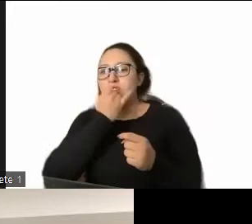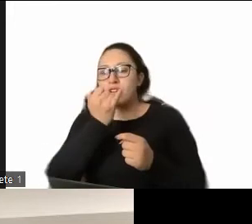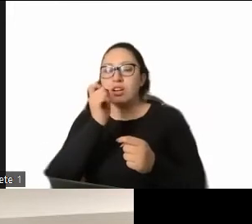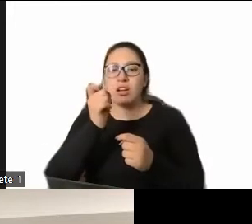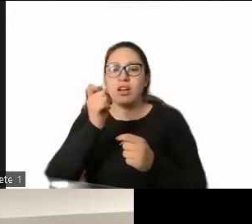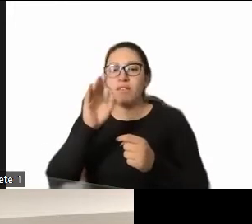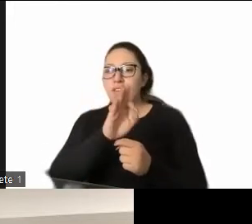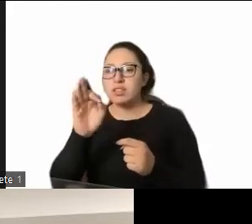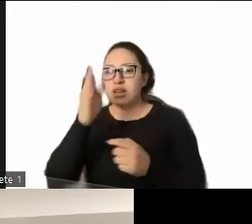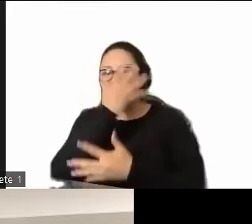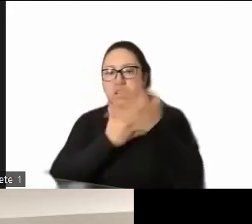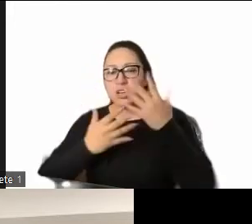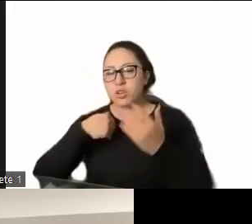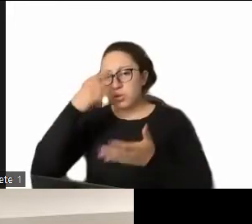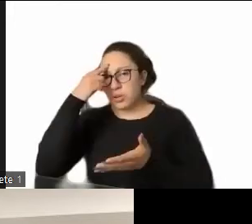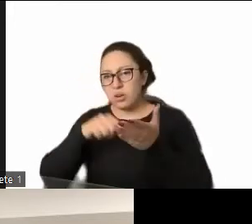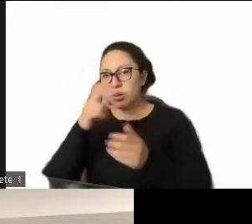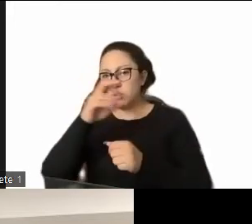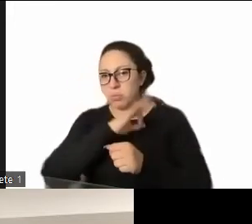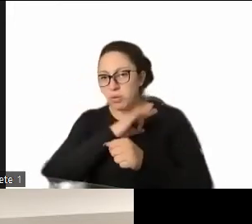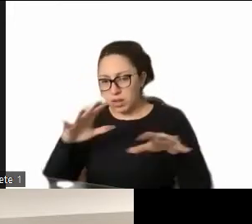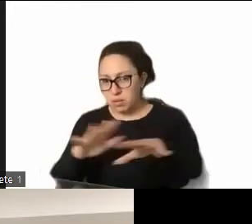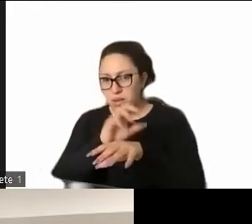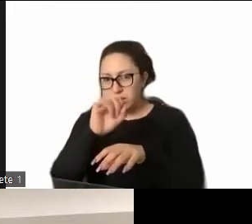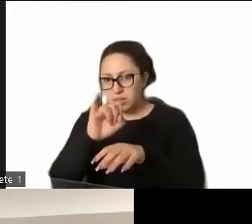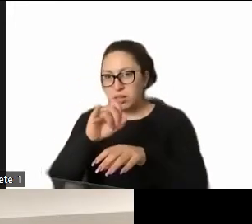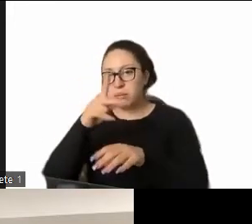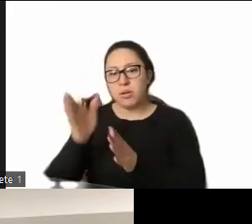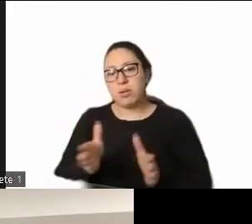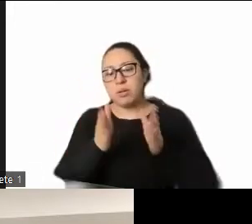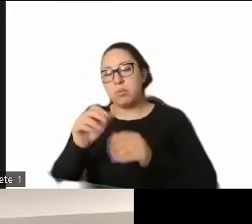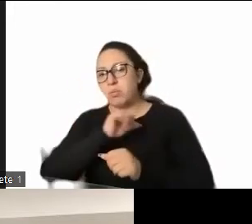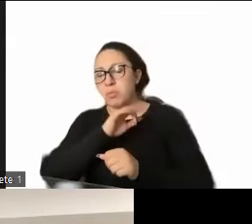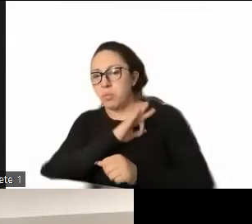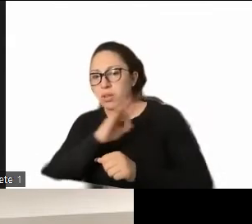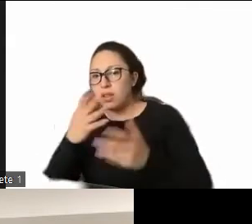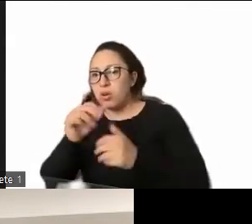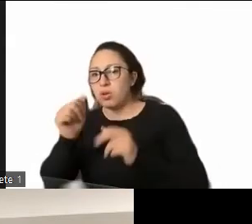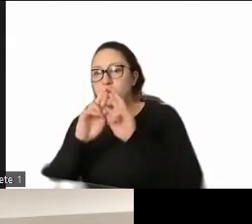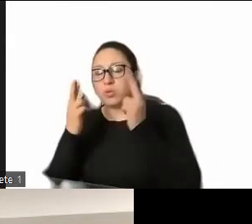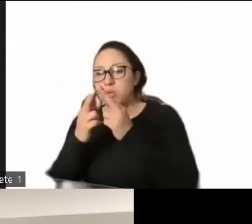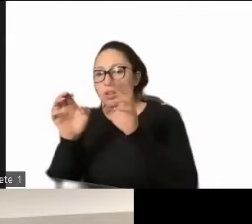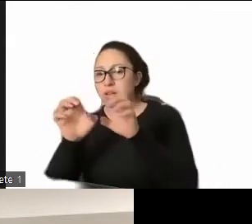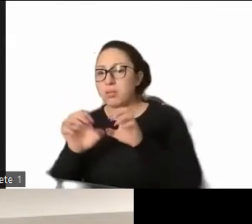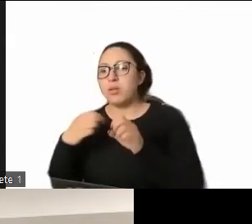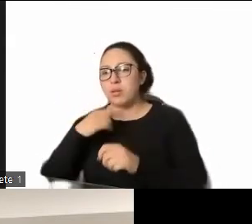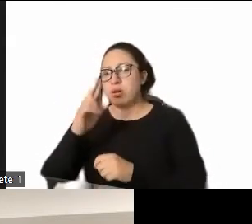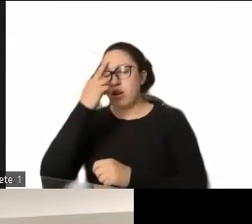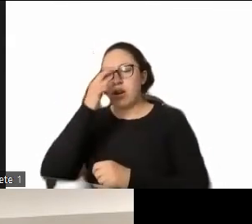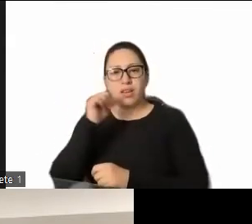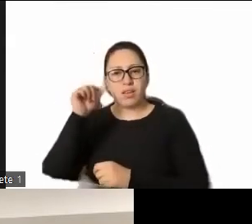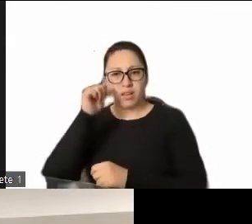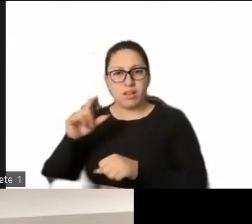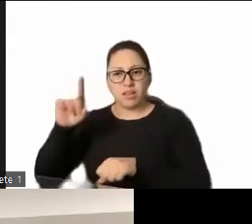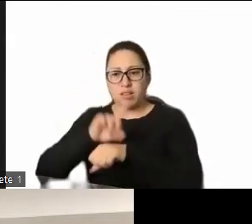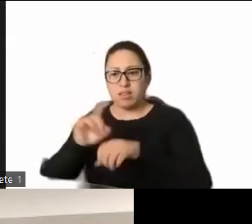me parece podrían ser subsanados de manera adecuada. Si bien es cierto, hubo una reunión de asesores el día de ayer, los asesores no